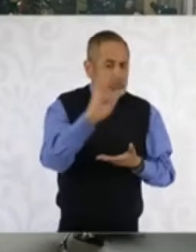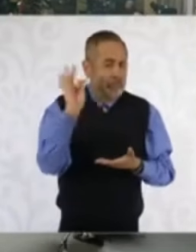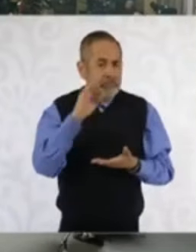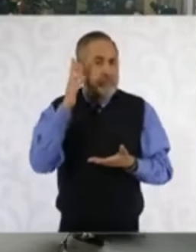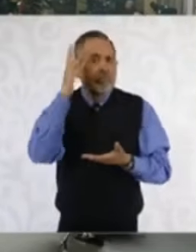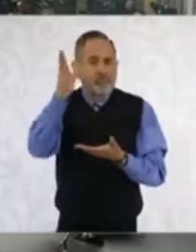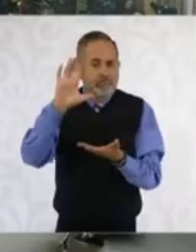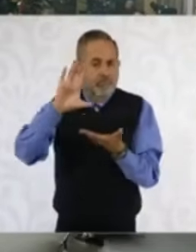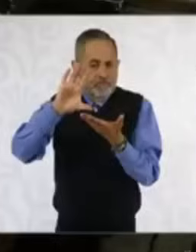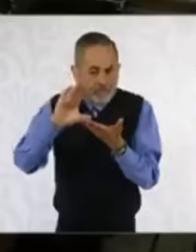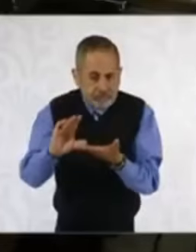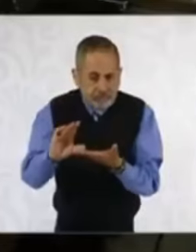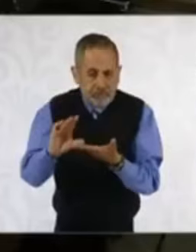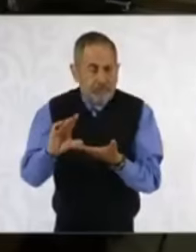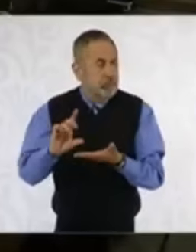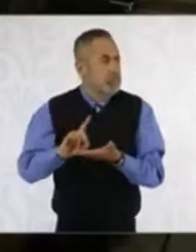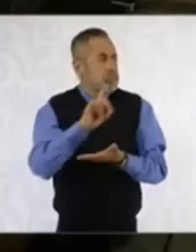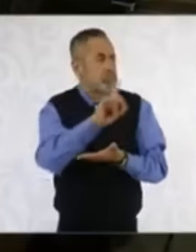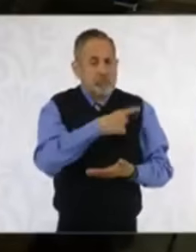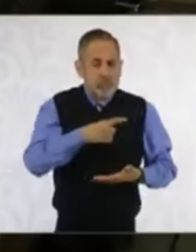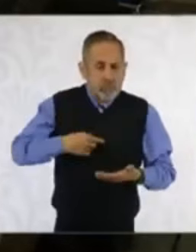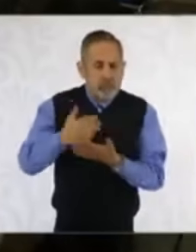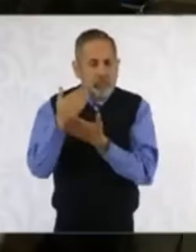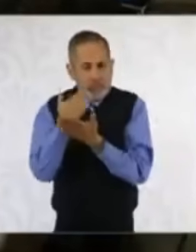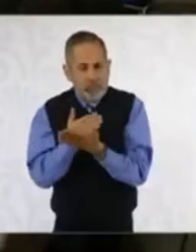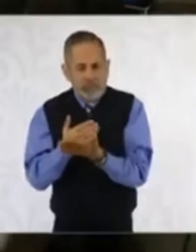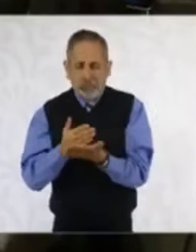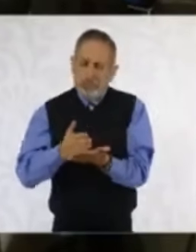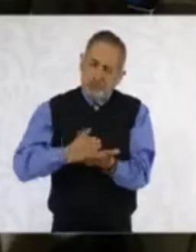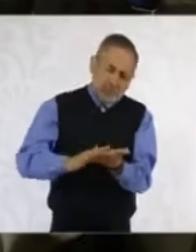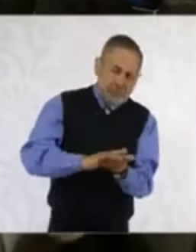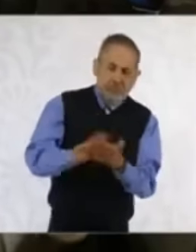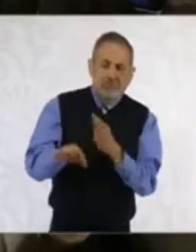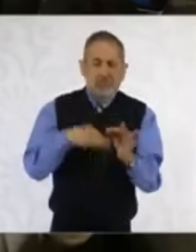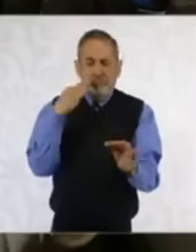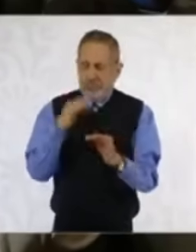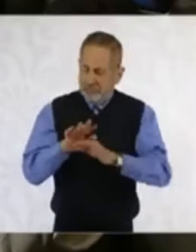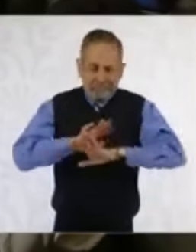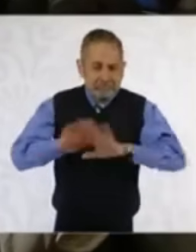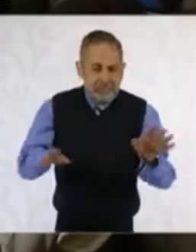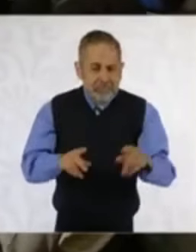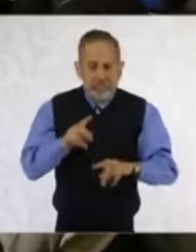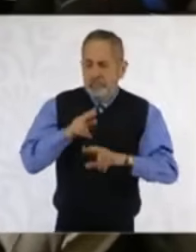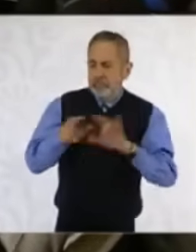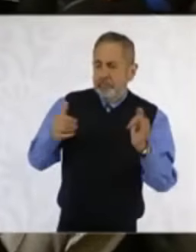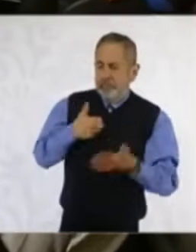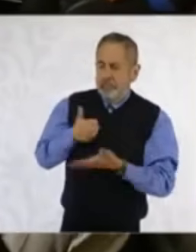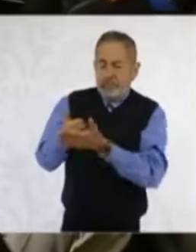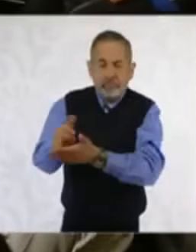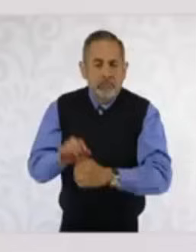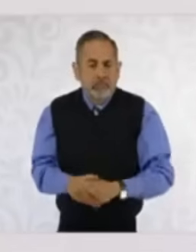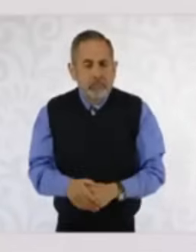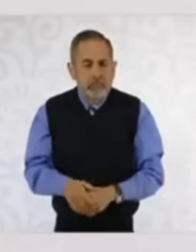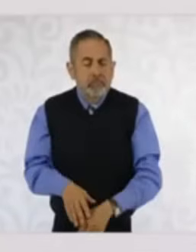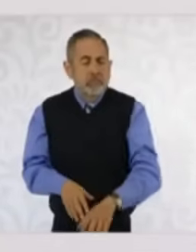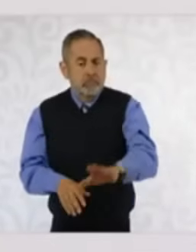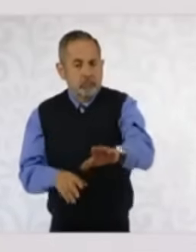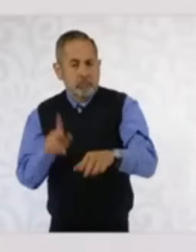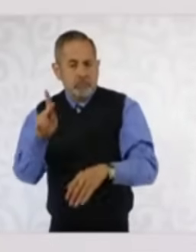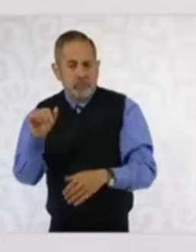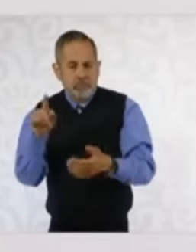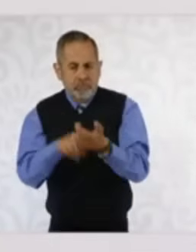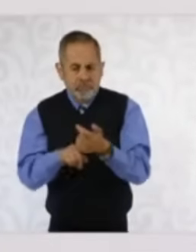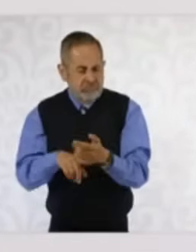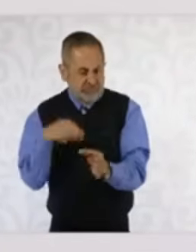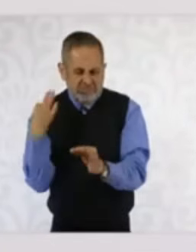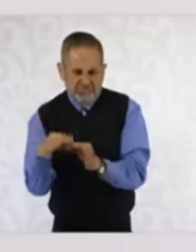en el sexenio, ¿y cuándo podría Pemex poder cubrir sus vencimientos por sí sola, sin ayuda? Sí, no, Pemex no ha fallado en ninguno de sus